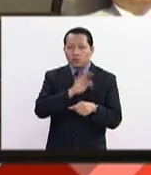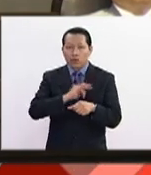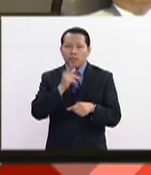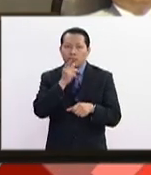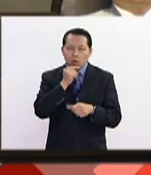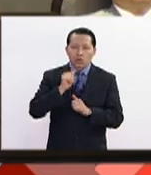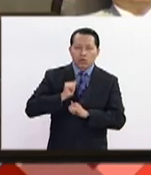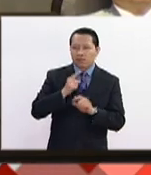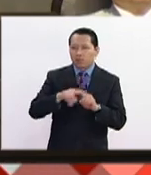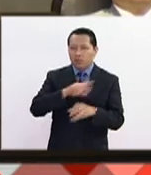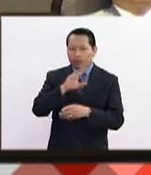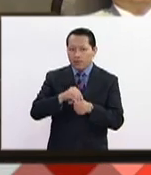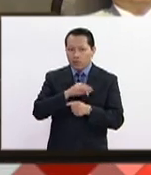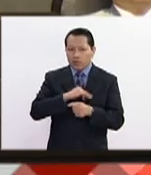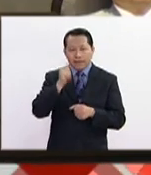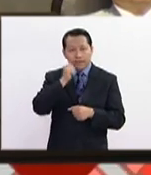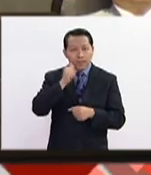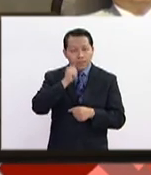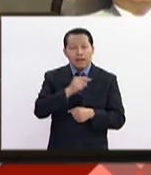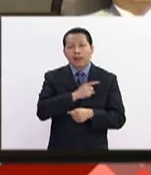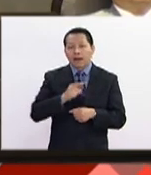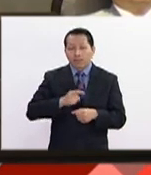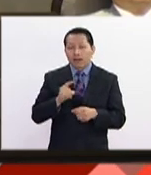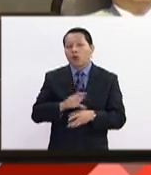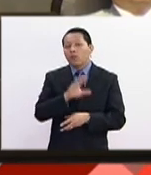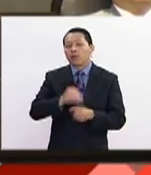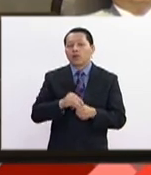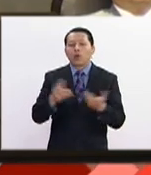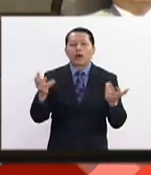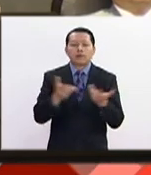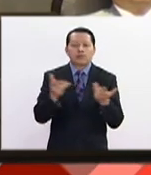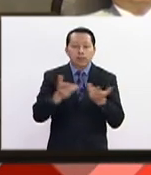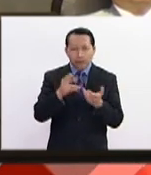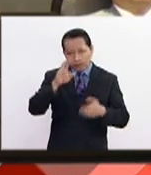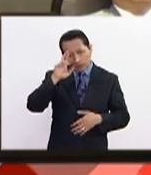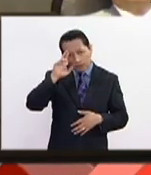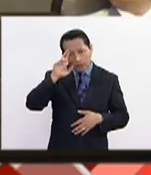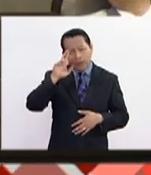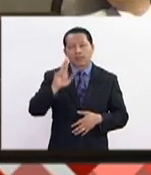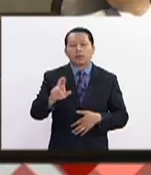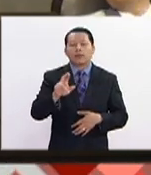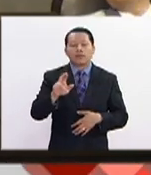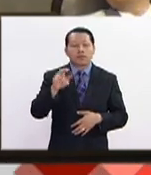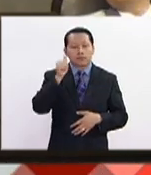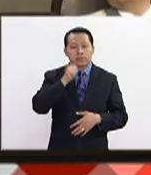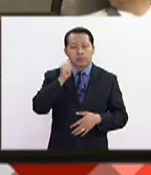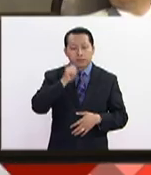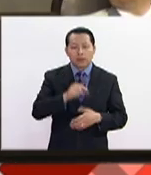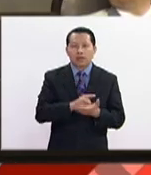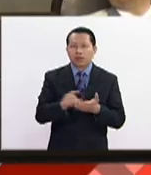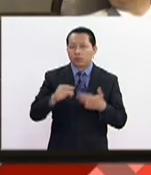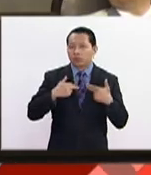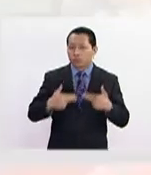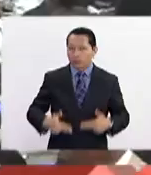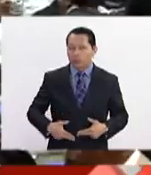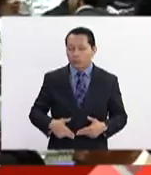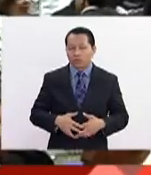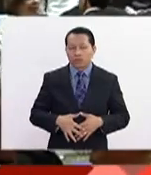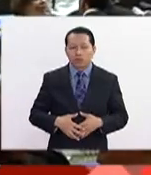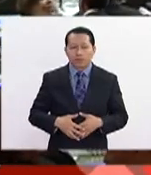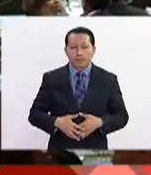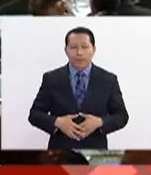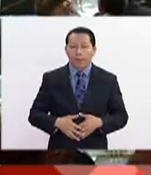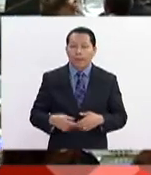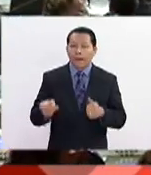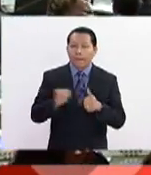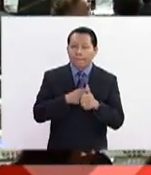interior deberán en todo momento y sin excepción respetar de manera irrestricta los derechos humanos.